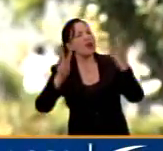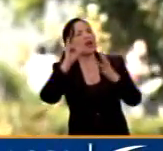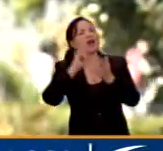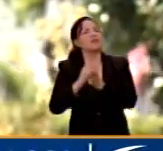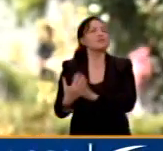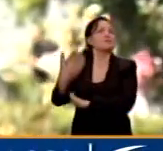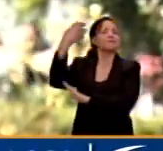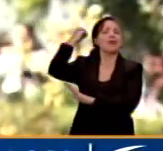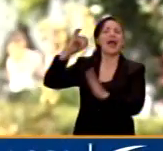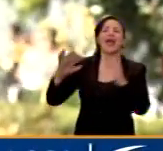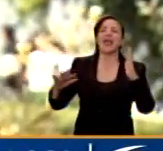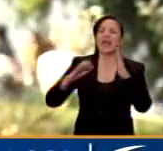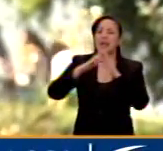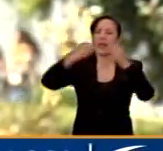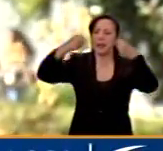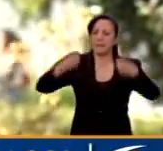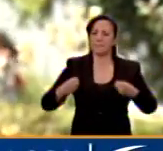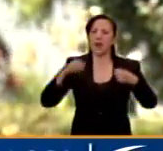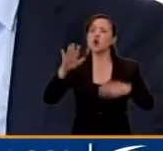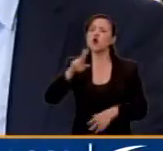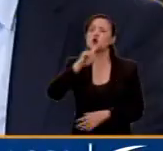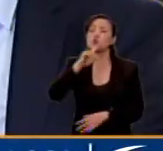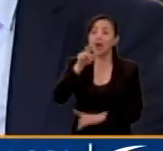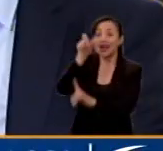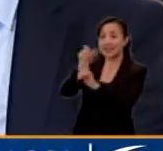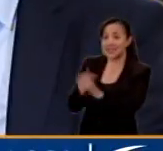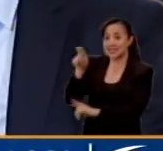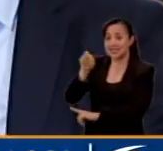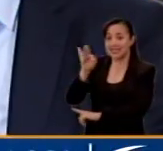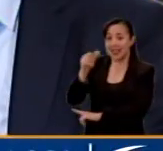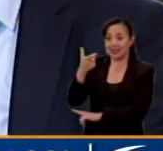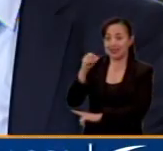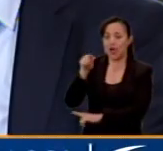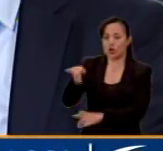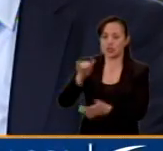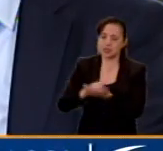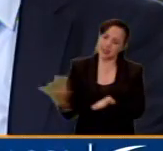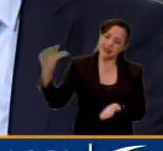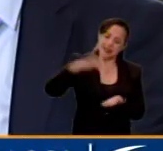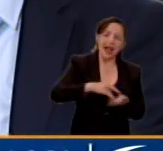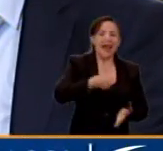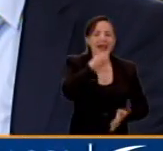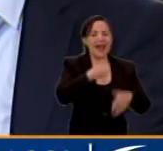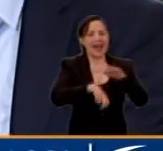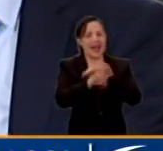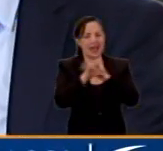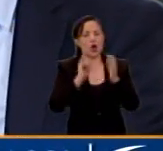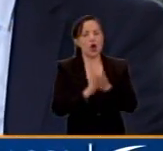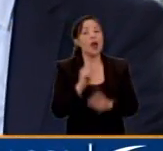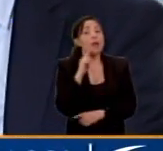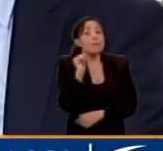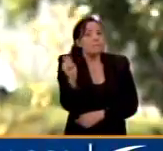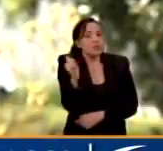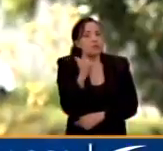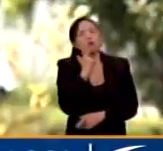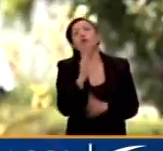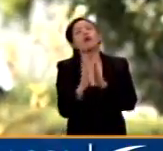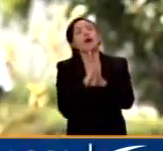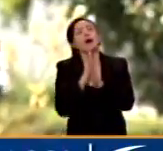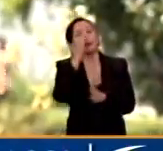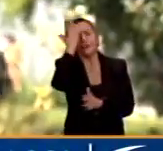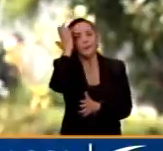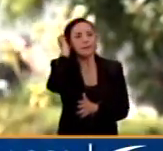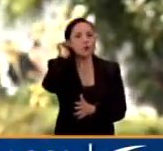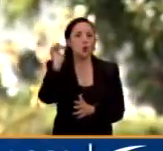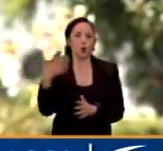imperio romano. Santiago Posteguillo nos acompaña en Noticias Caracol y vamos a hablar de la que él mismo califica es su más